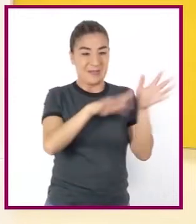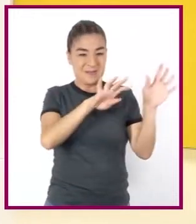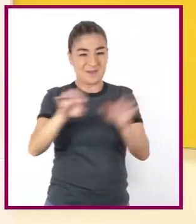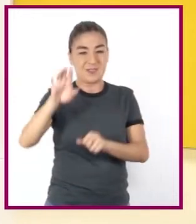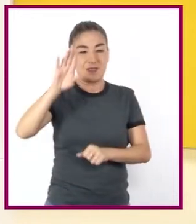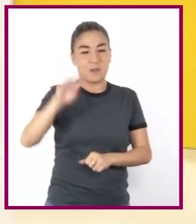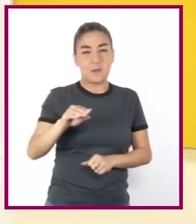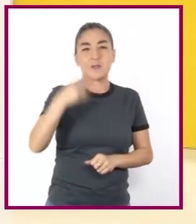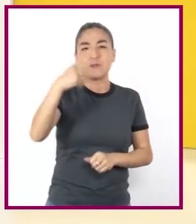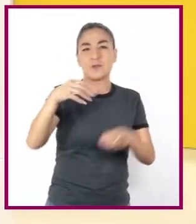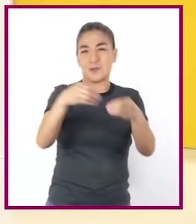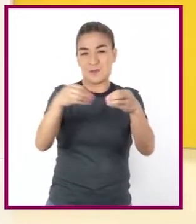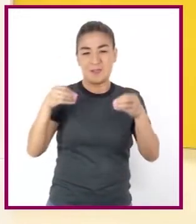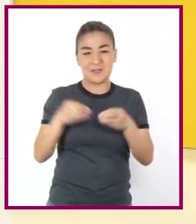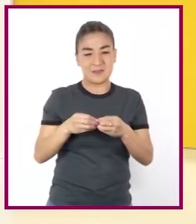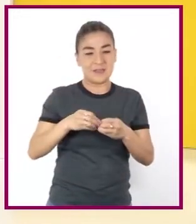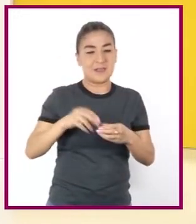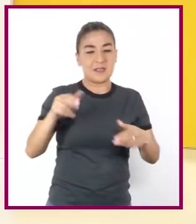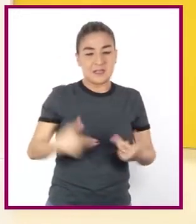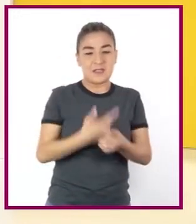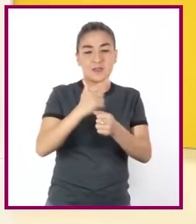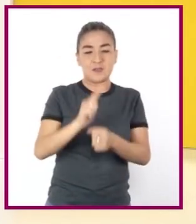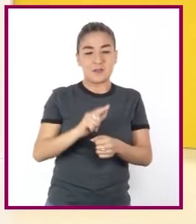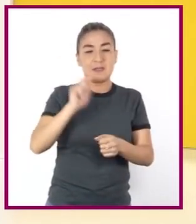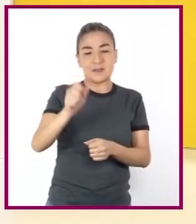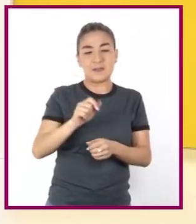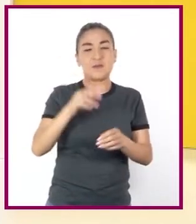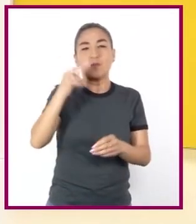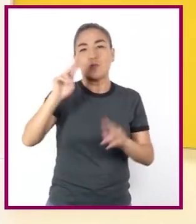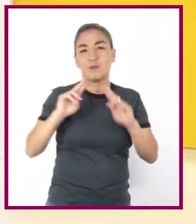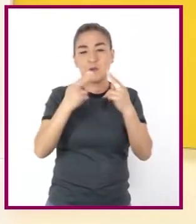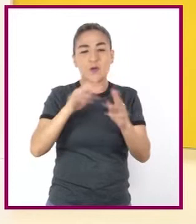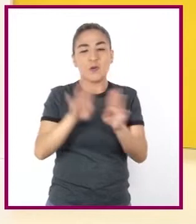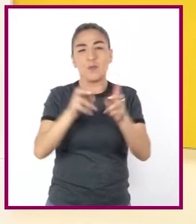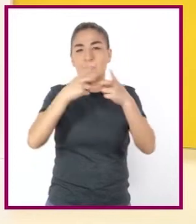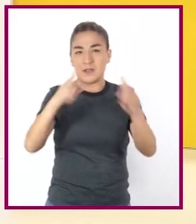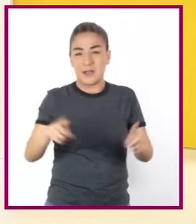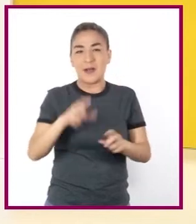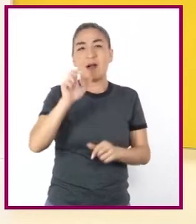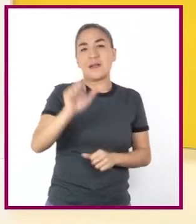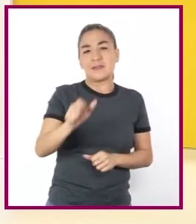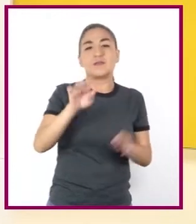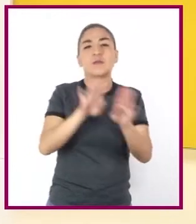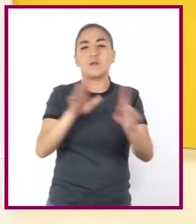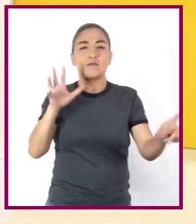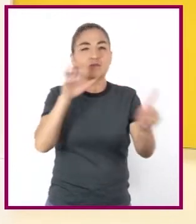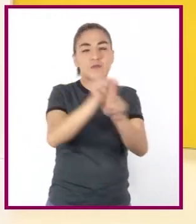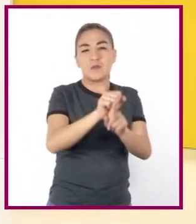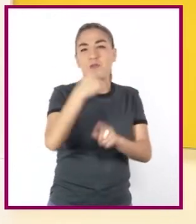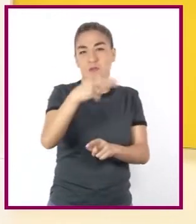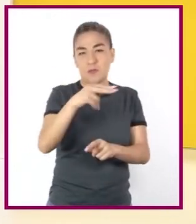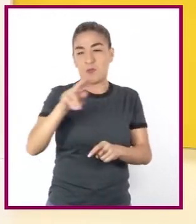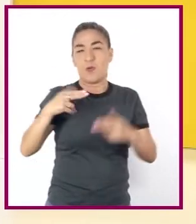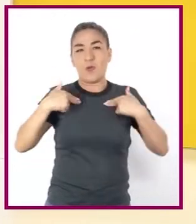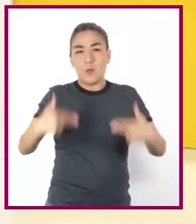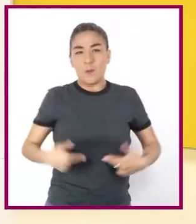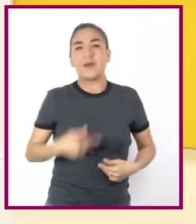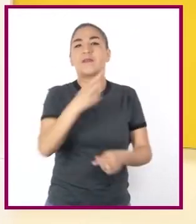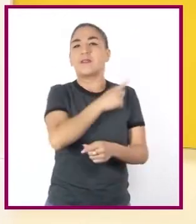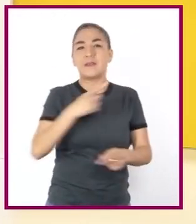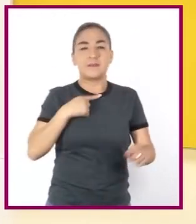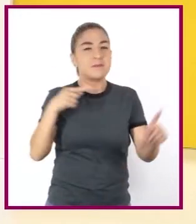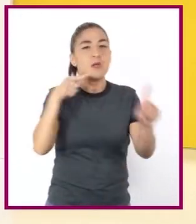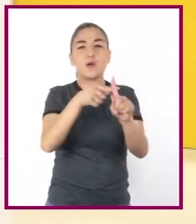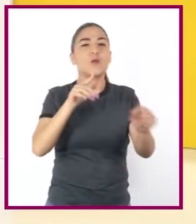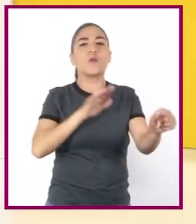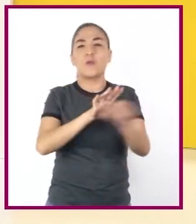las Naciones Unidas para el Desarrollo señaló que, para alcanzar el desarrollo humano, este debe ser centrado en